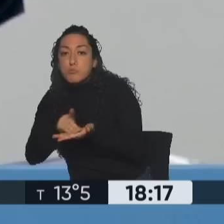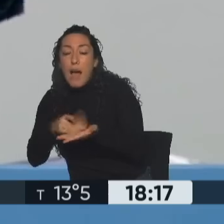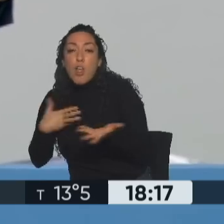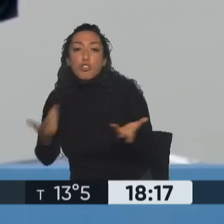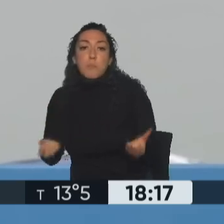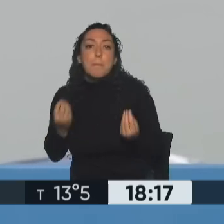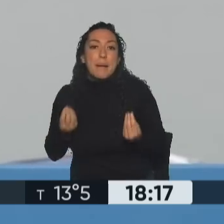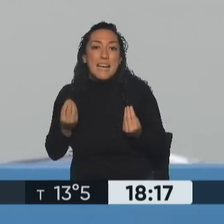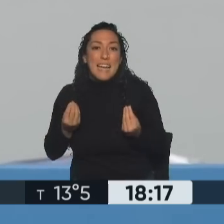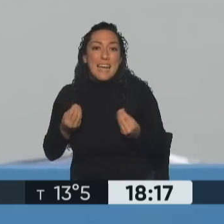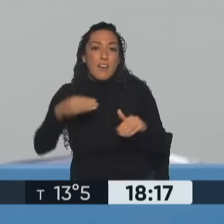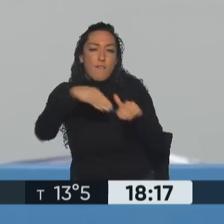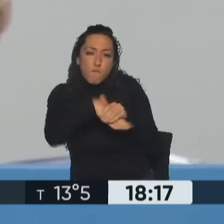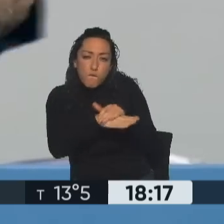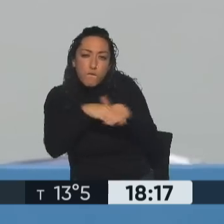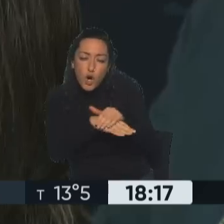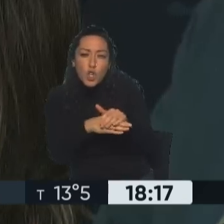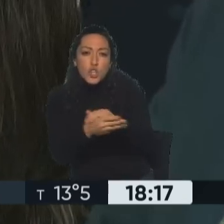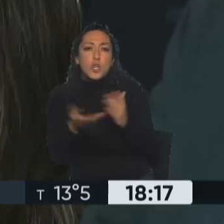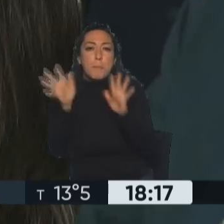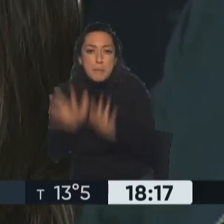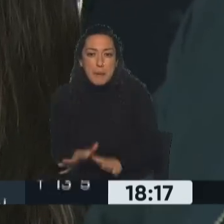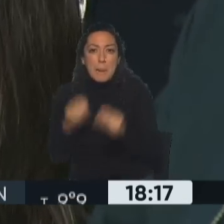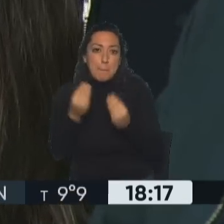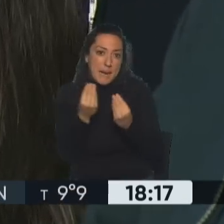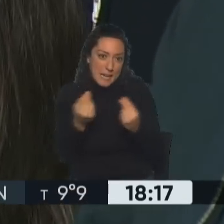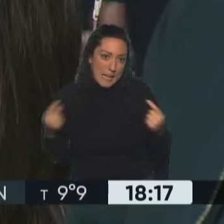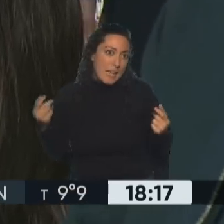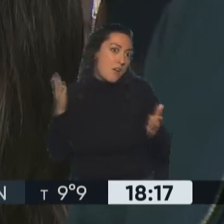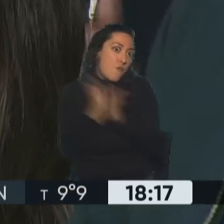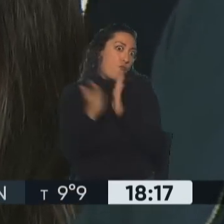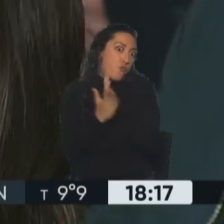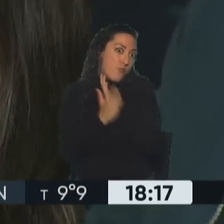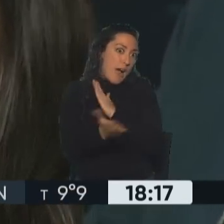el fondo para el fondo. Esto apunta fundamentalmente a los que habían fugado,